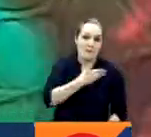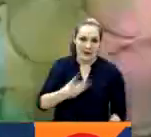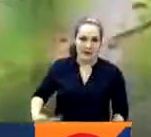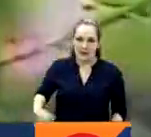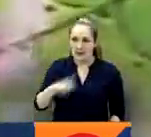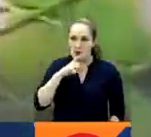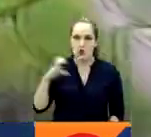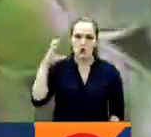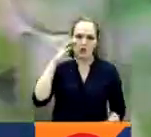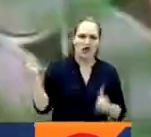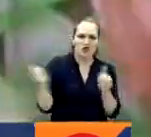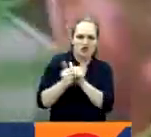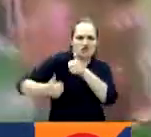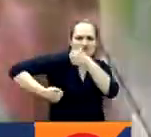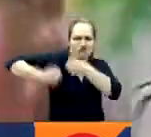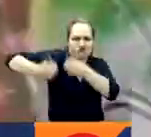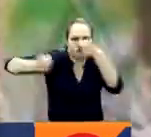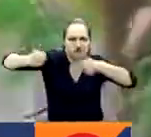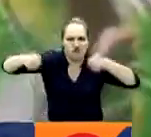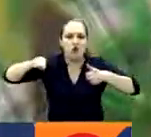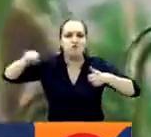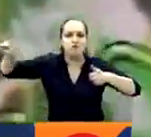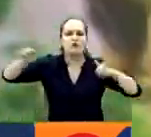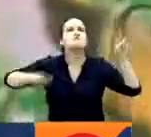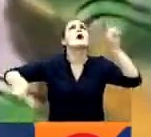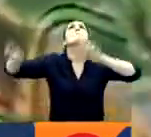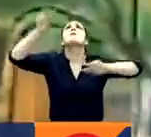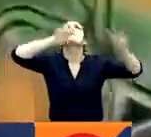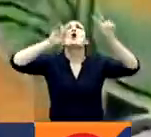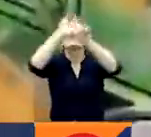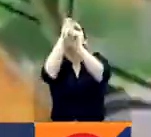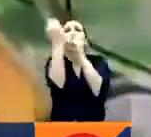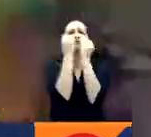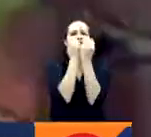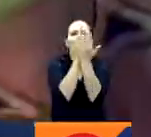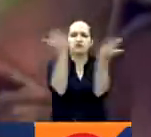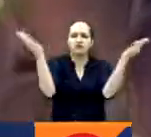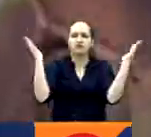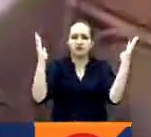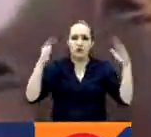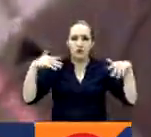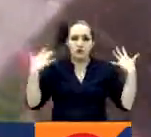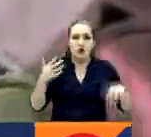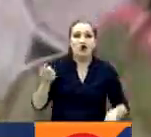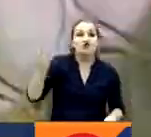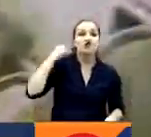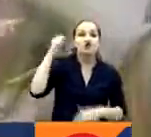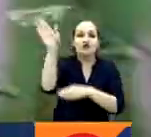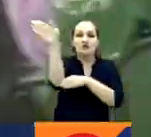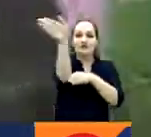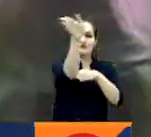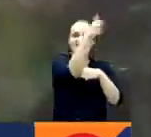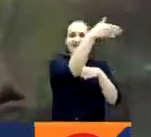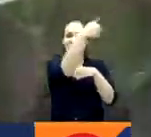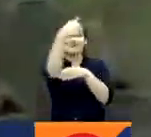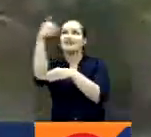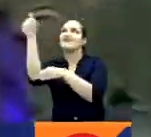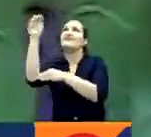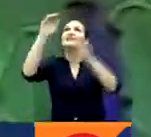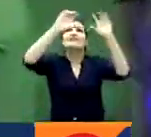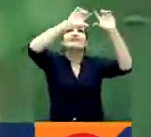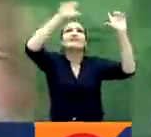funcionarios de Emiratos Árabes Unidos y están haciendo una muestra cultural. Hace unos contados segundos estaba la bandera de Colombia